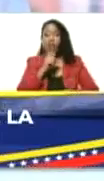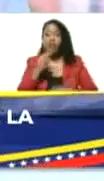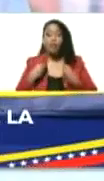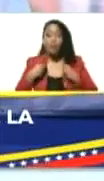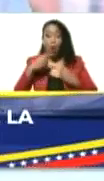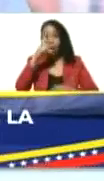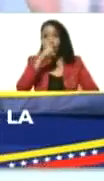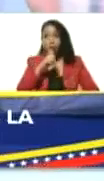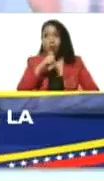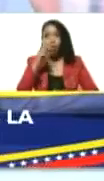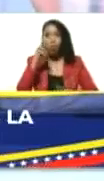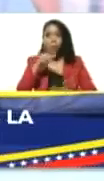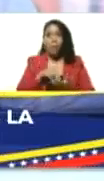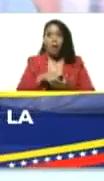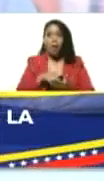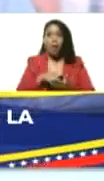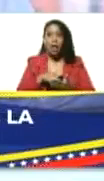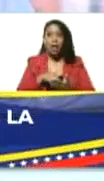el año